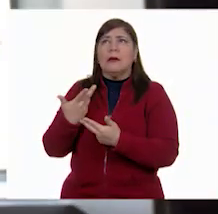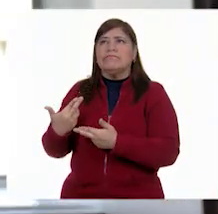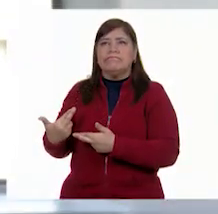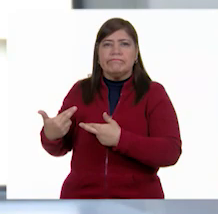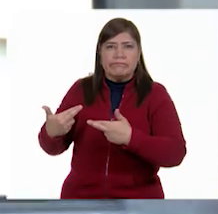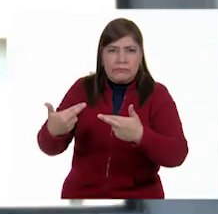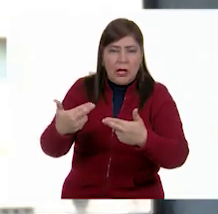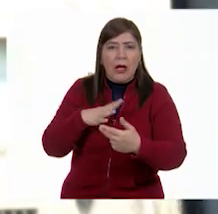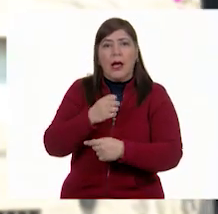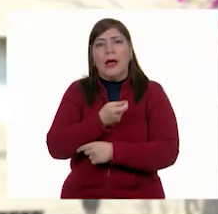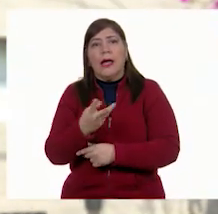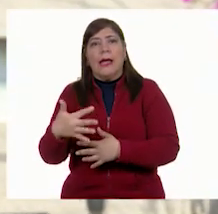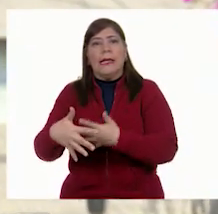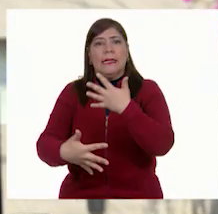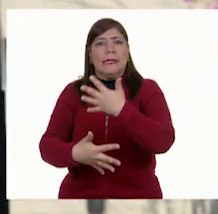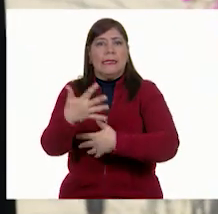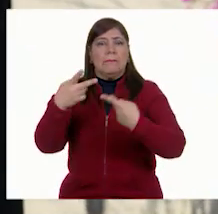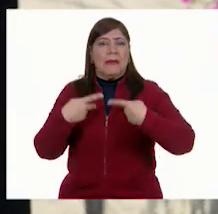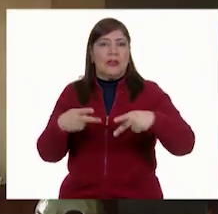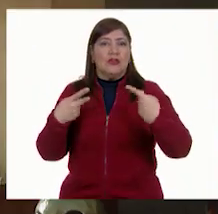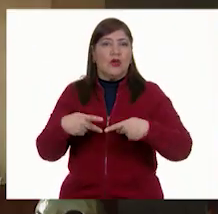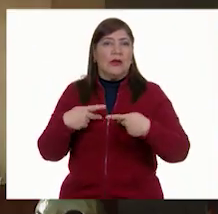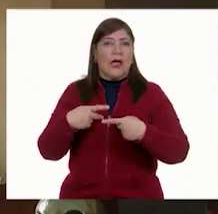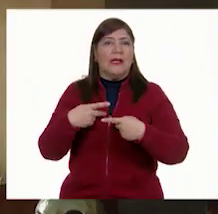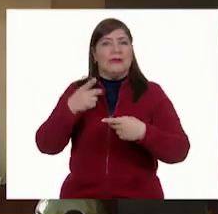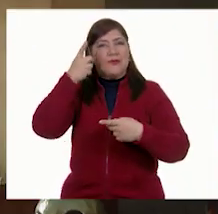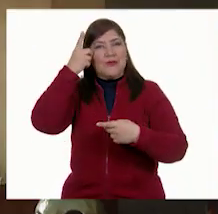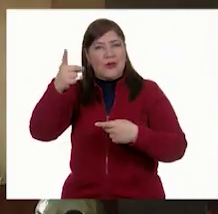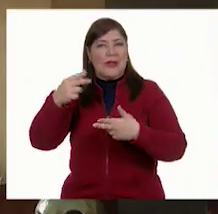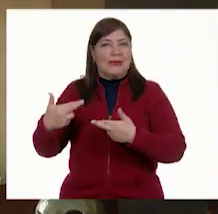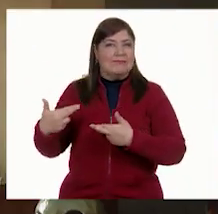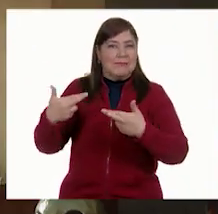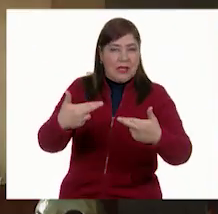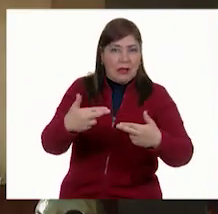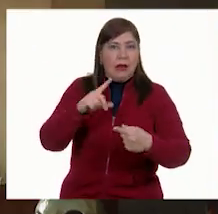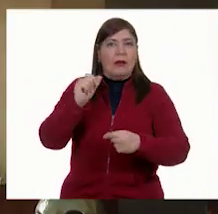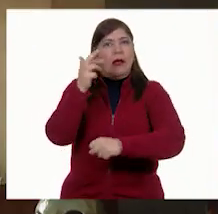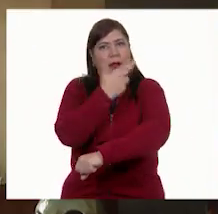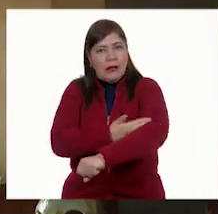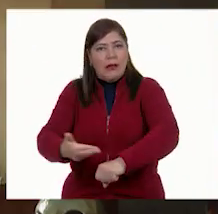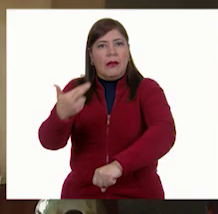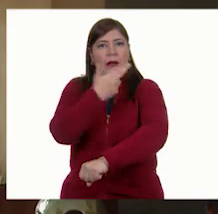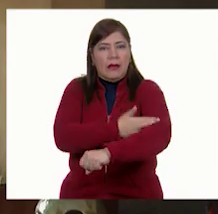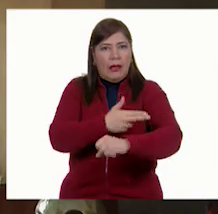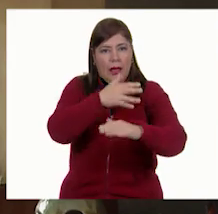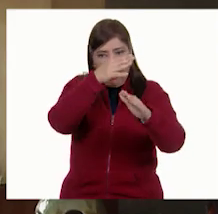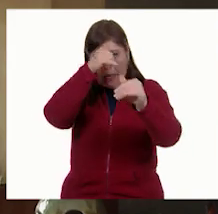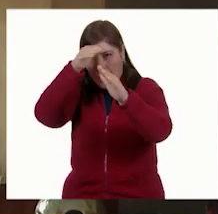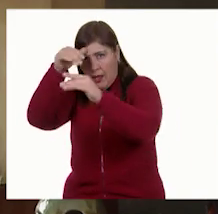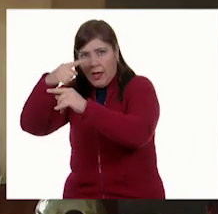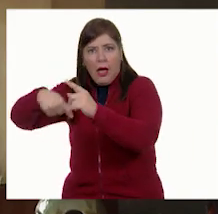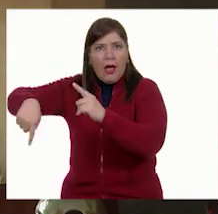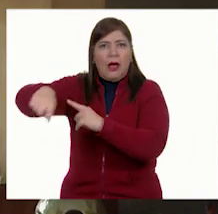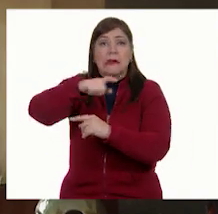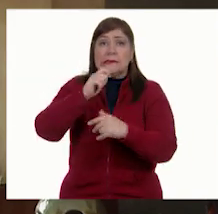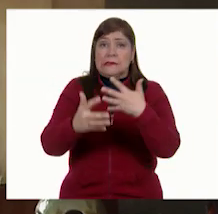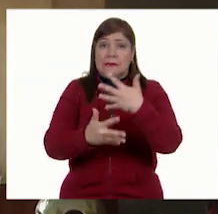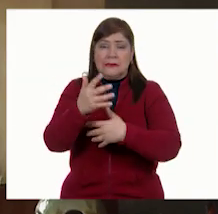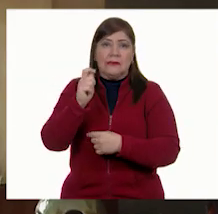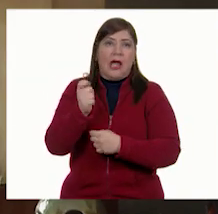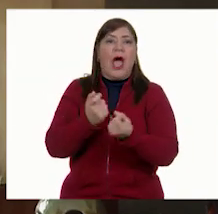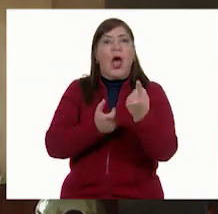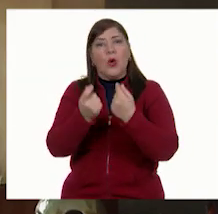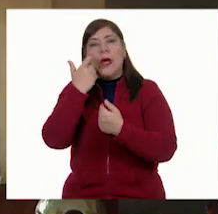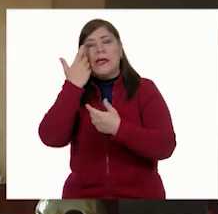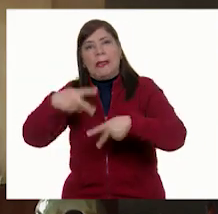Tuvo 15 herederos, entonces pues se tardó bastante ponerse de acuerdo todos. Algunos querían